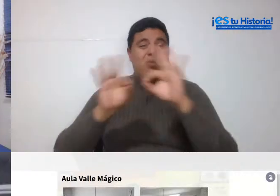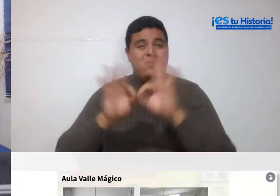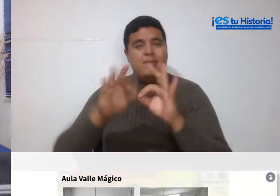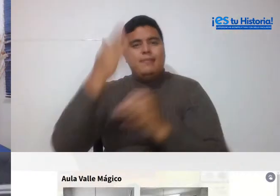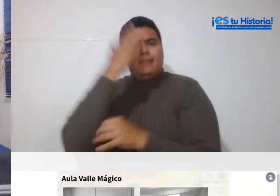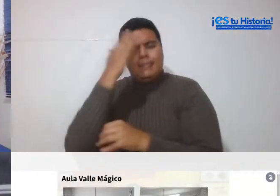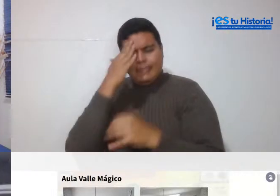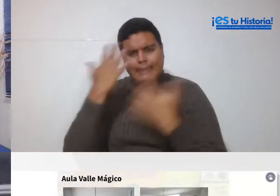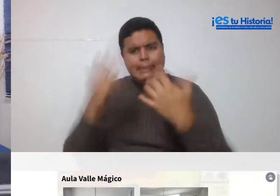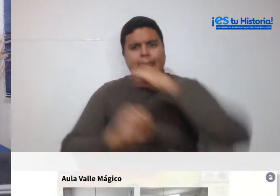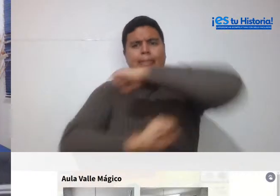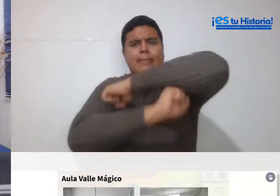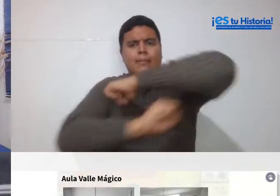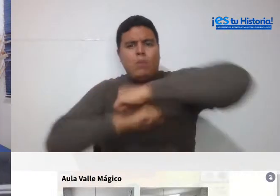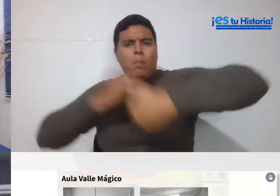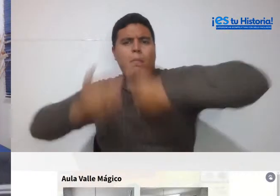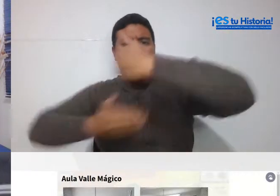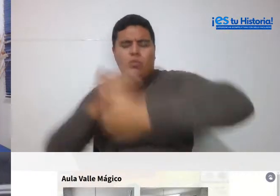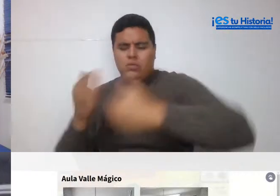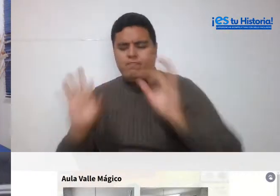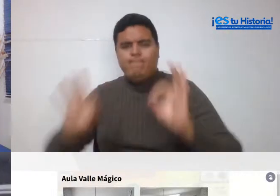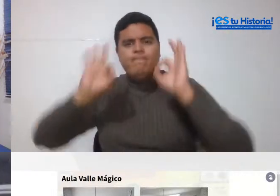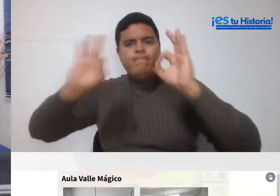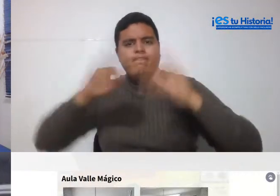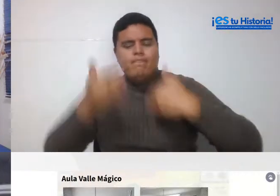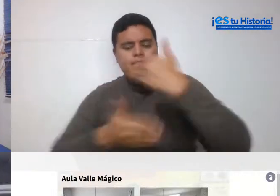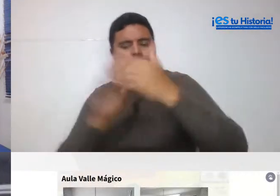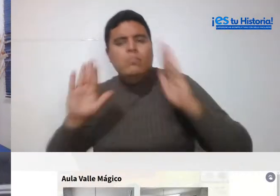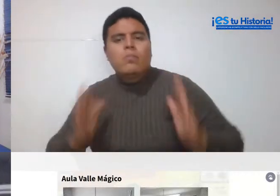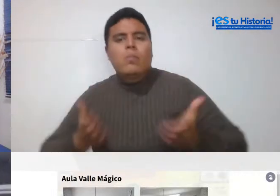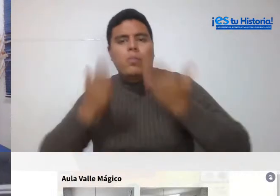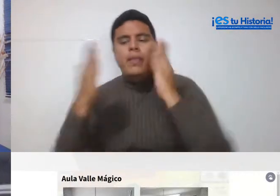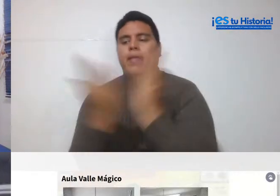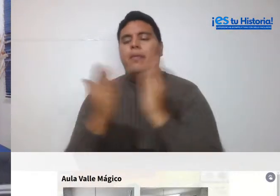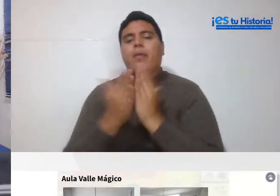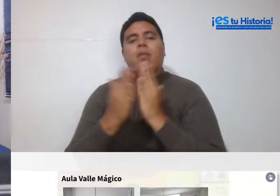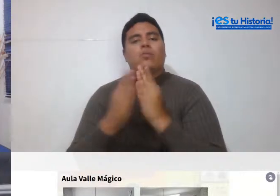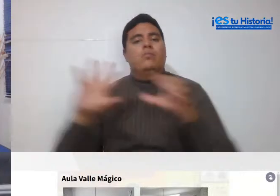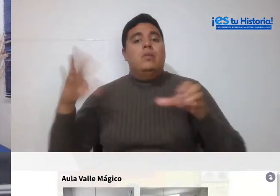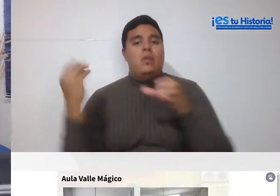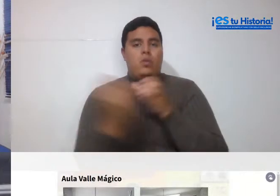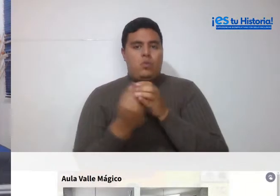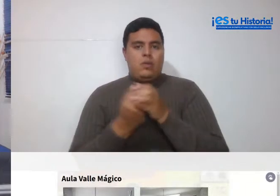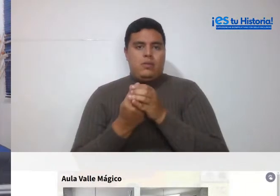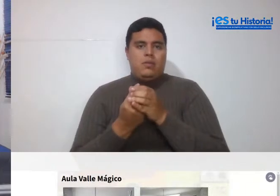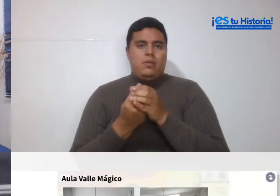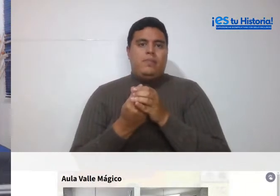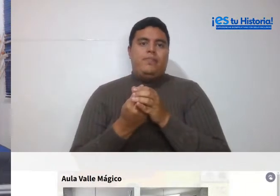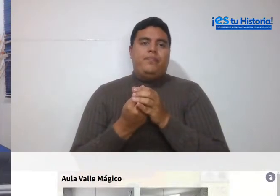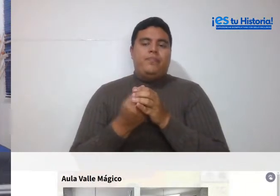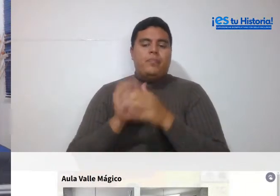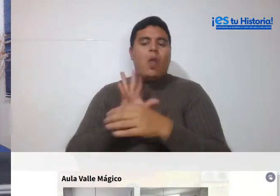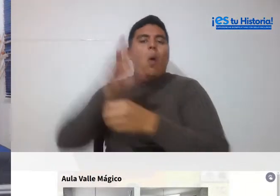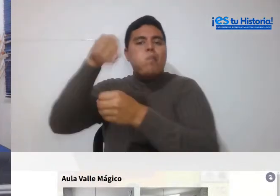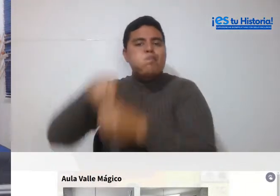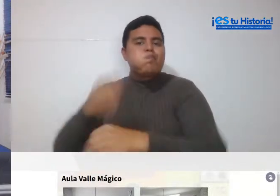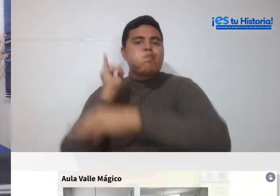el del fortalecimiento de los procesos de calidad de la educación educativa, de la educación inclusiva, en los establecimientos